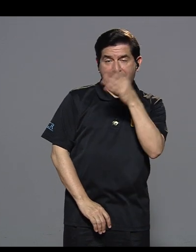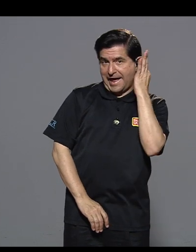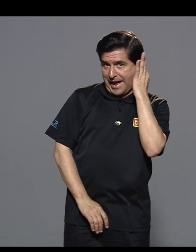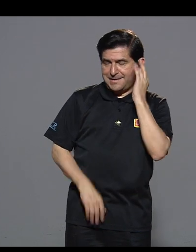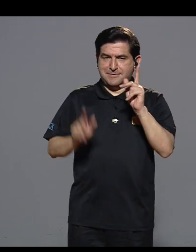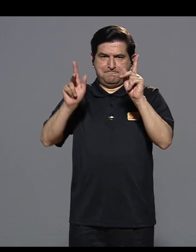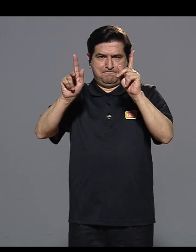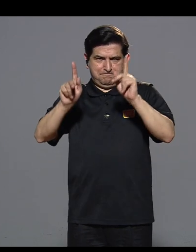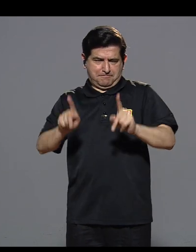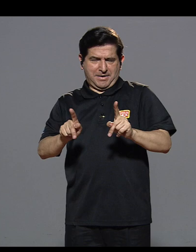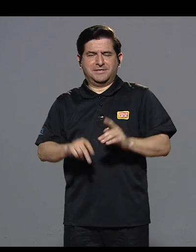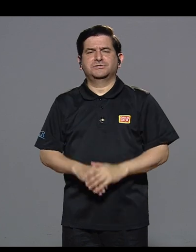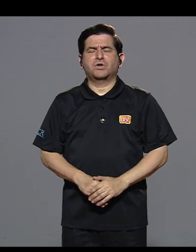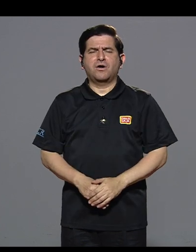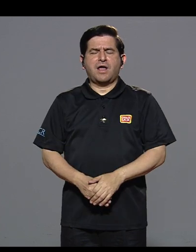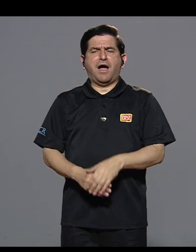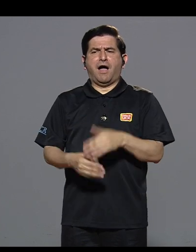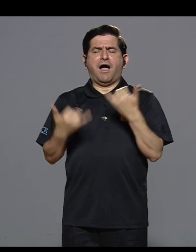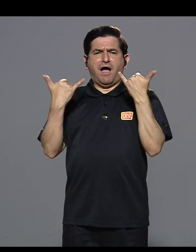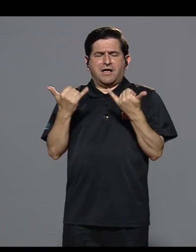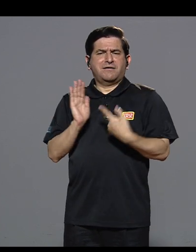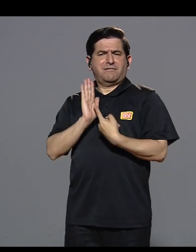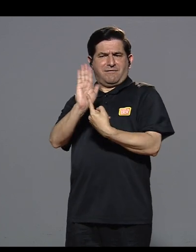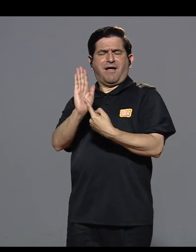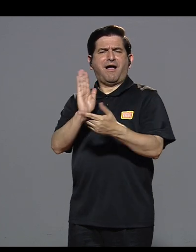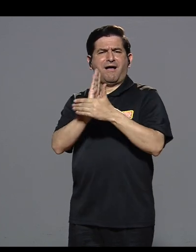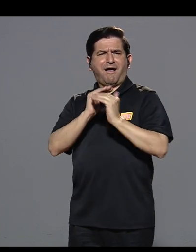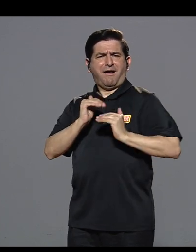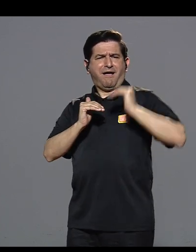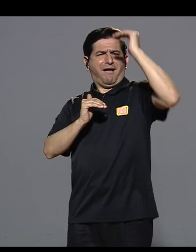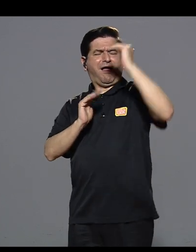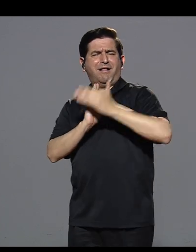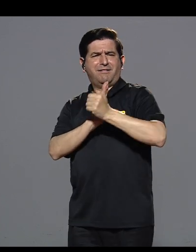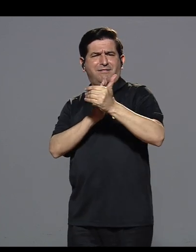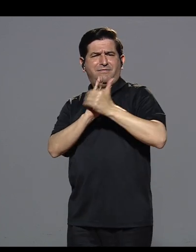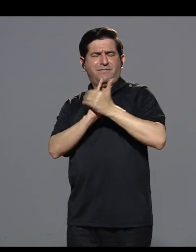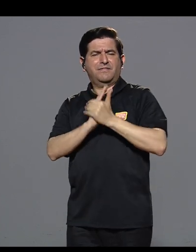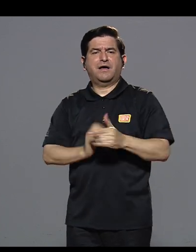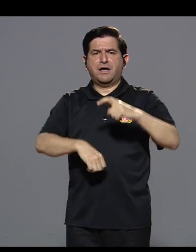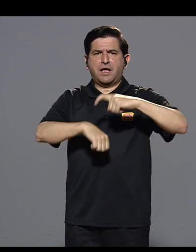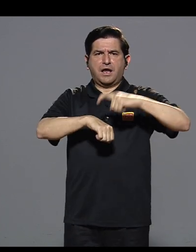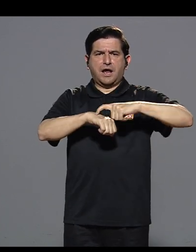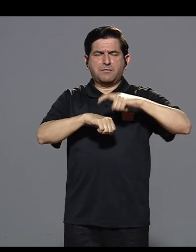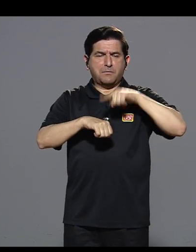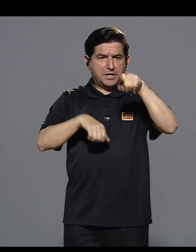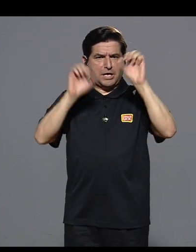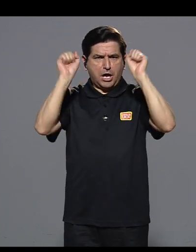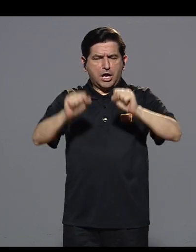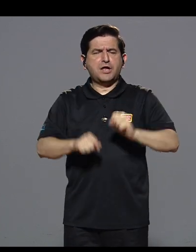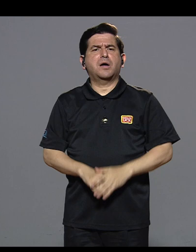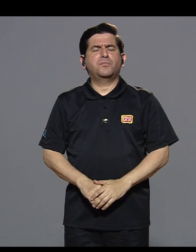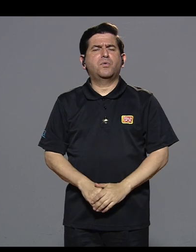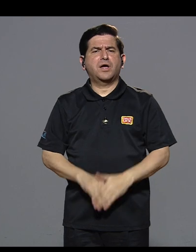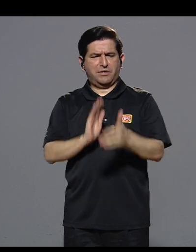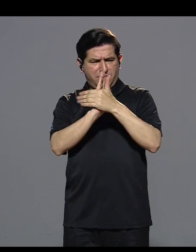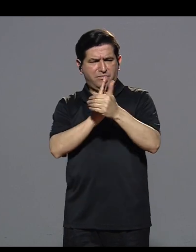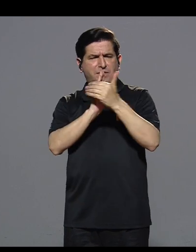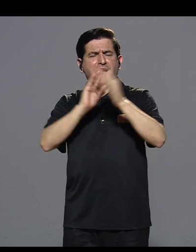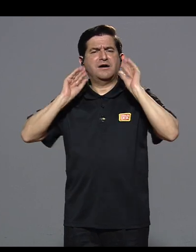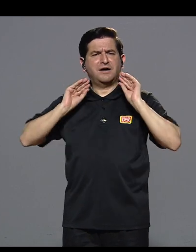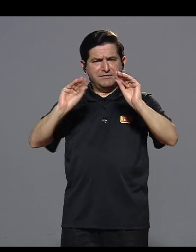Ella es una persona que nos ha demostrado la alta capacidad que tiene de momento que ella ha podido ser